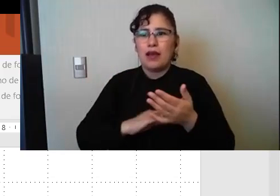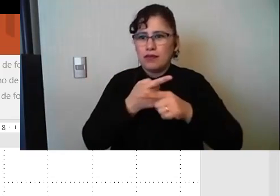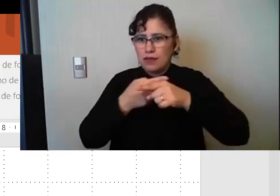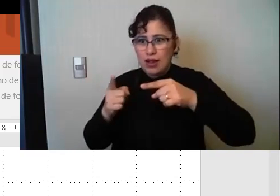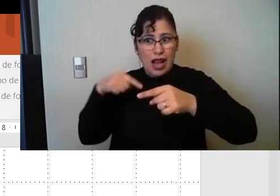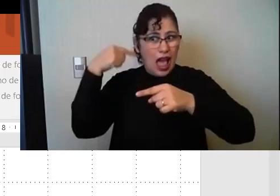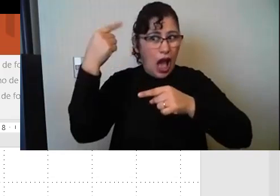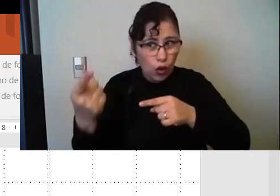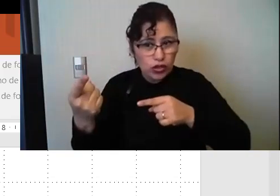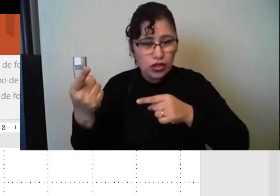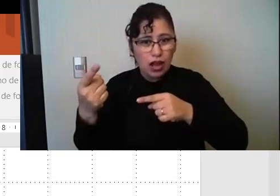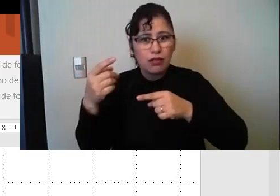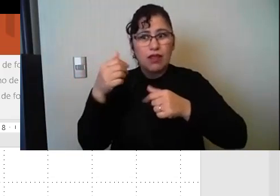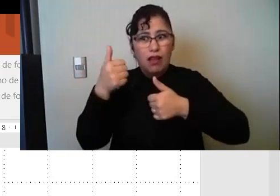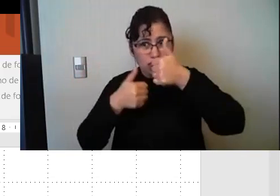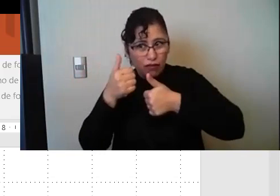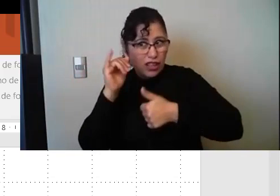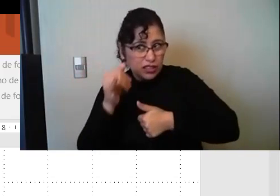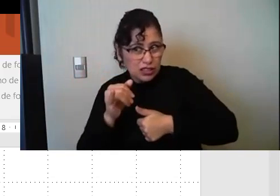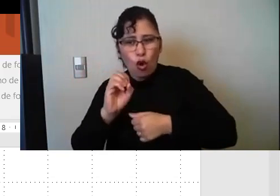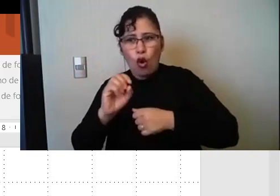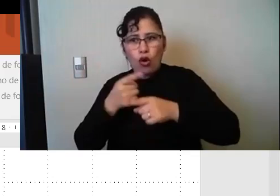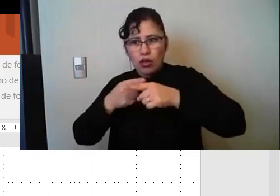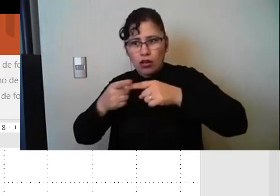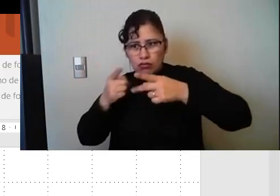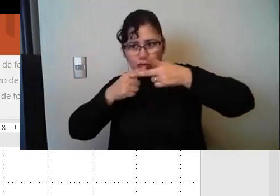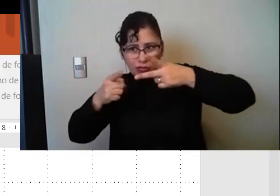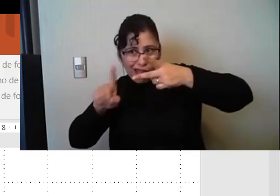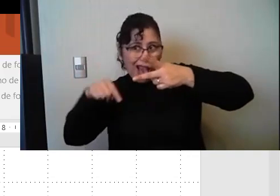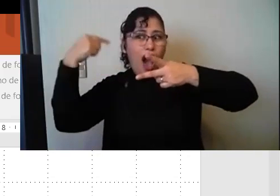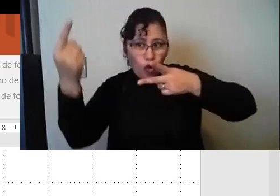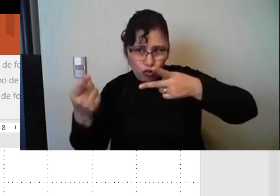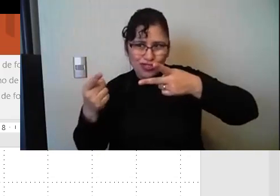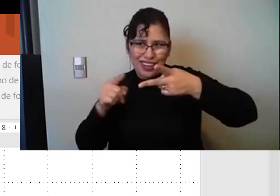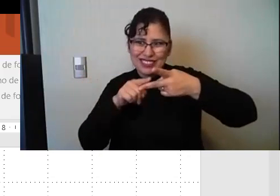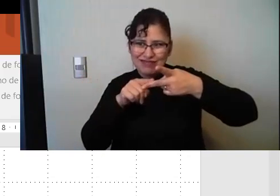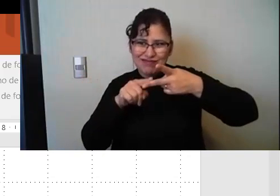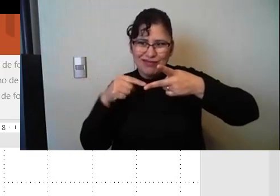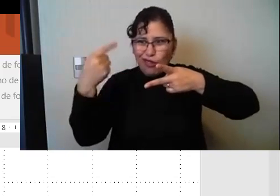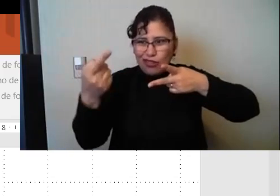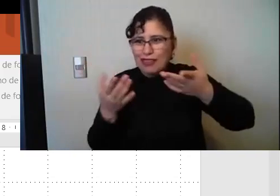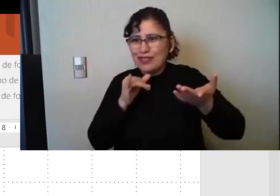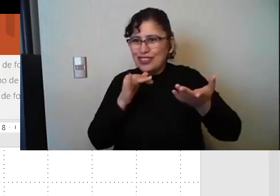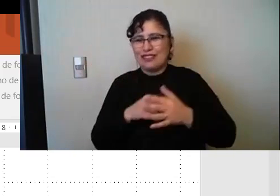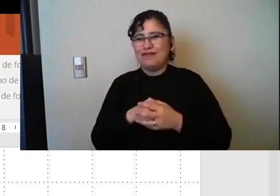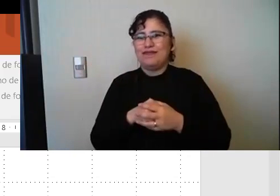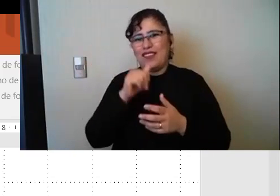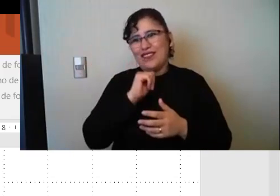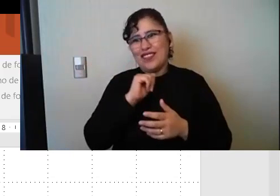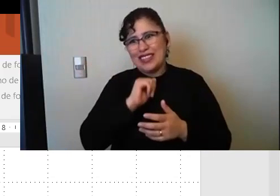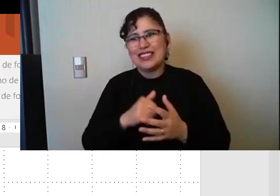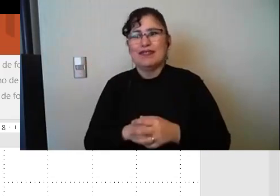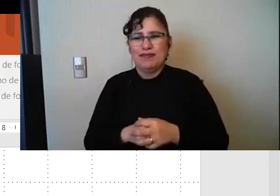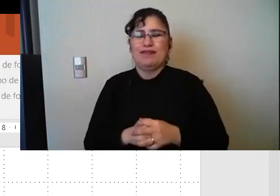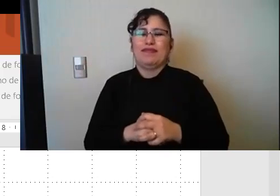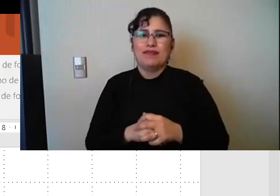semana o la semana nueva, porque tengo que construir la prueba. Las pruebas, esas grandes no las tengo hechas, nada